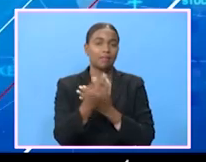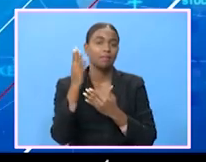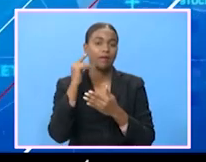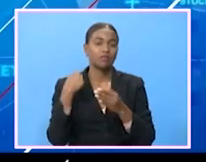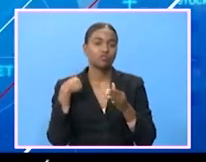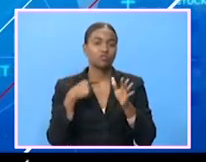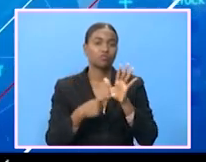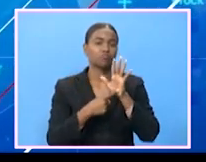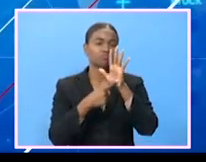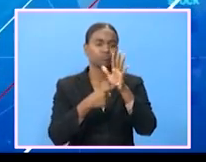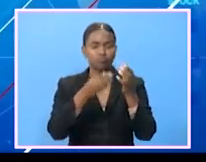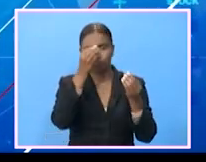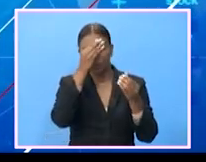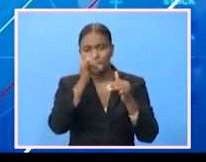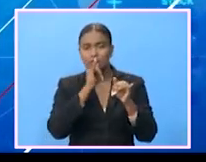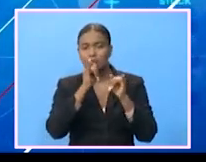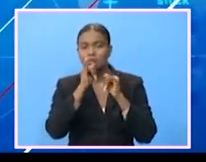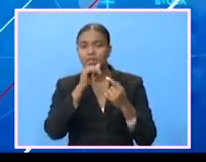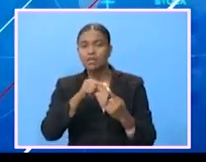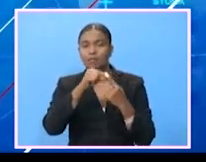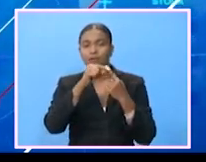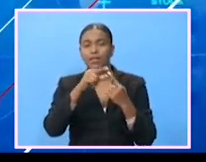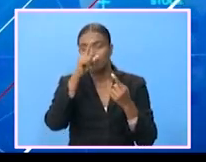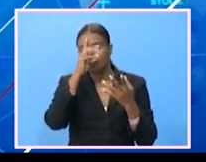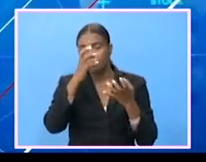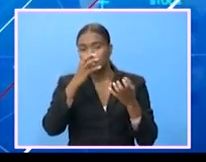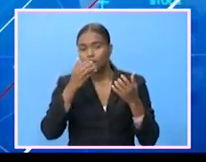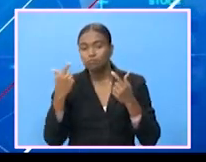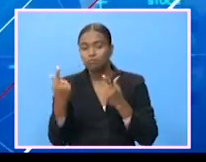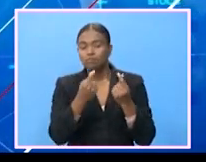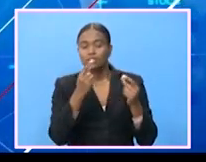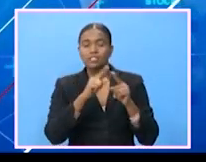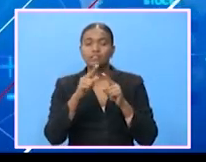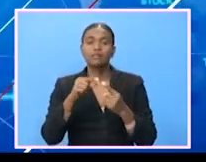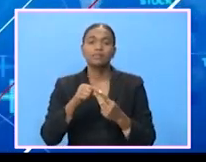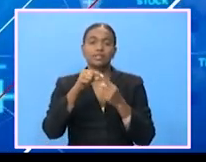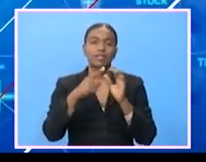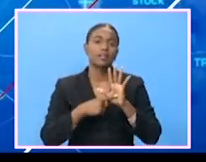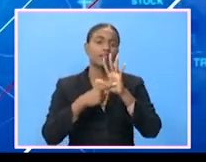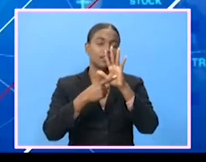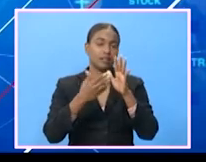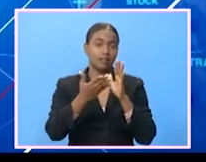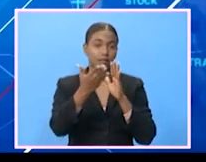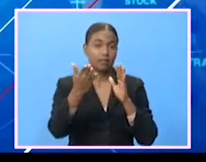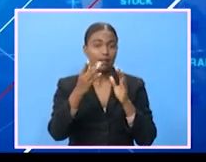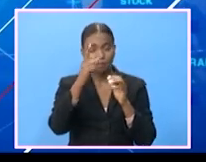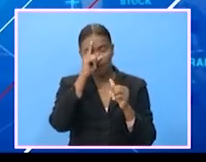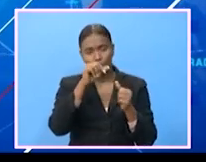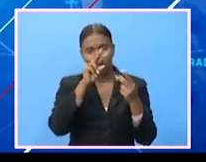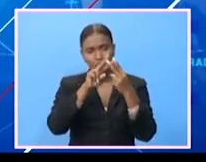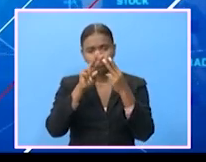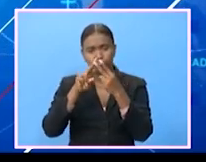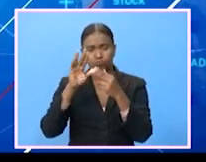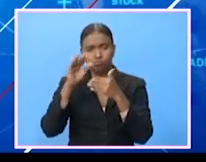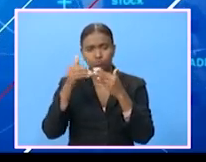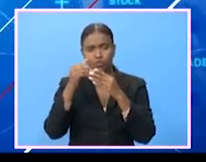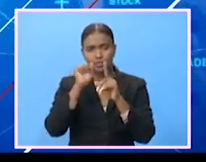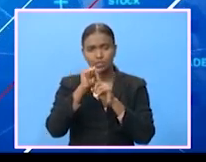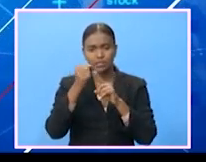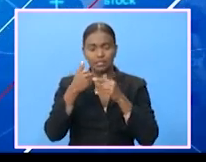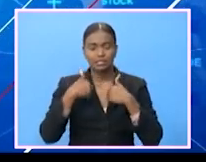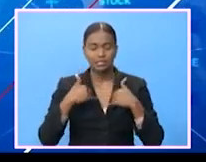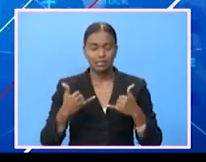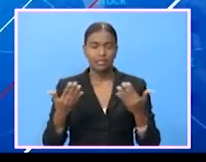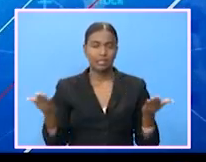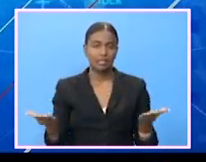dando cobertura y entrevistas especiales. En fin, tratando de desarrollar un gran especial. Un especial que va muy de la mano para conocer toda la realidad que se vive